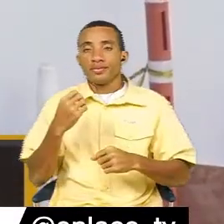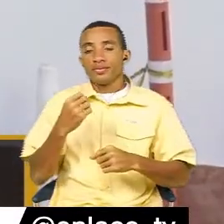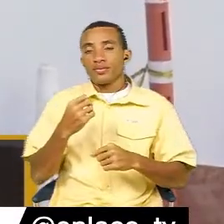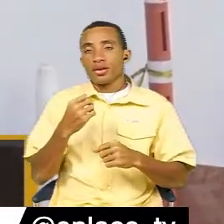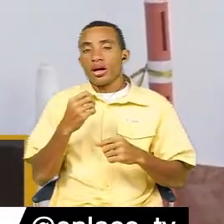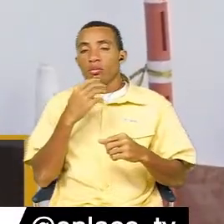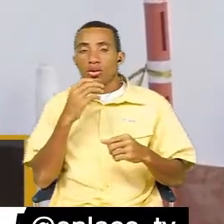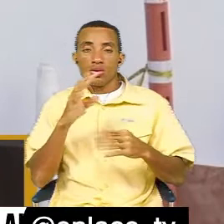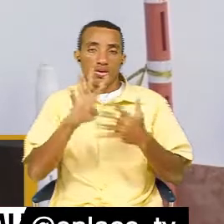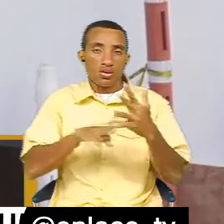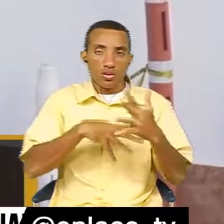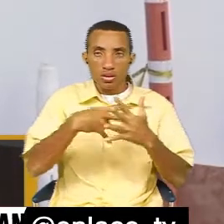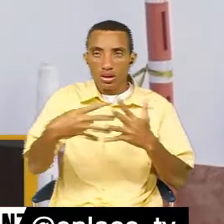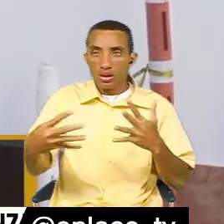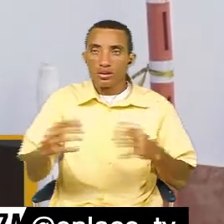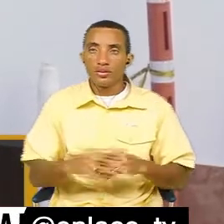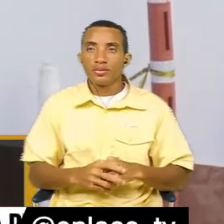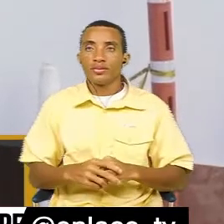que